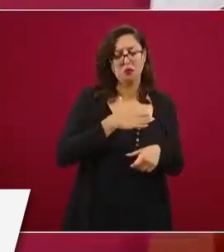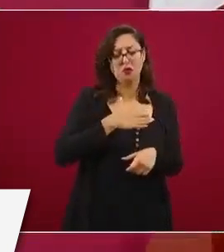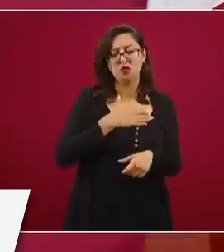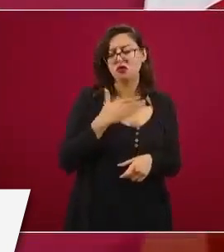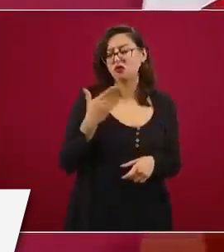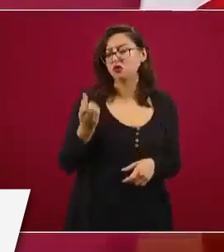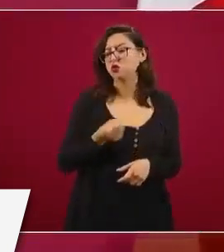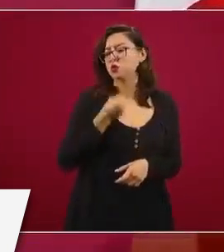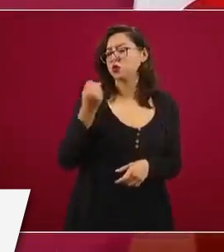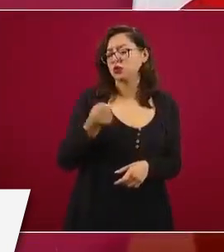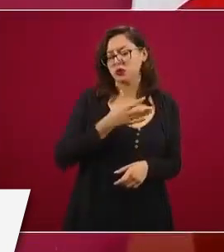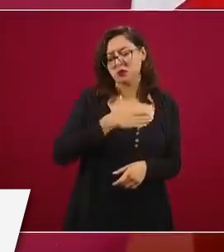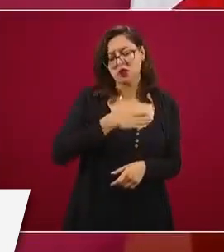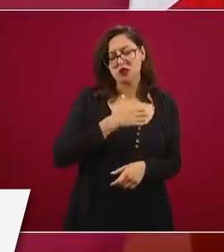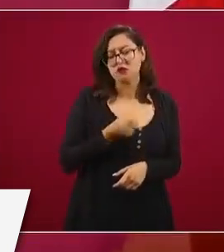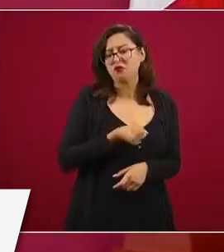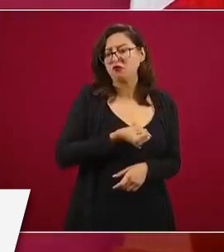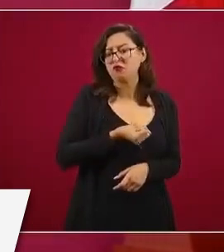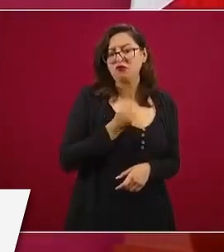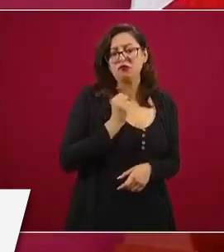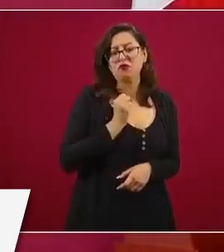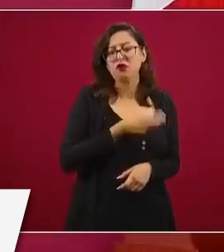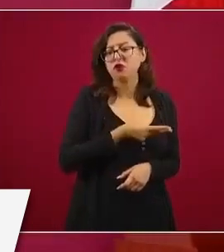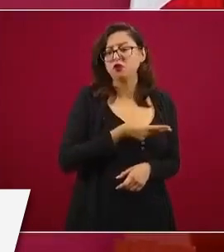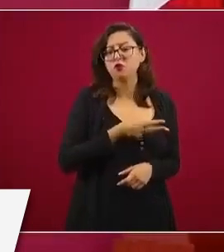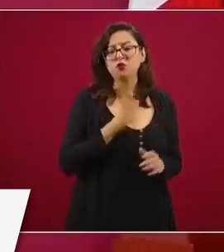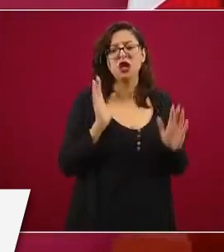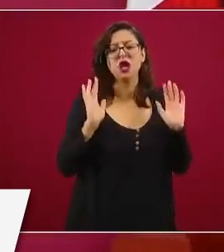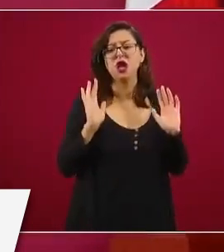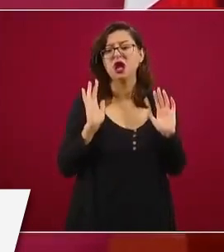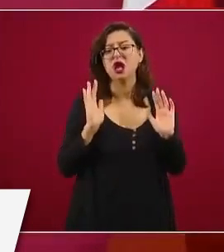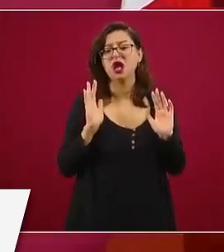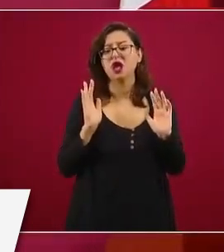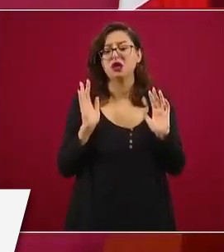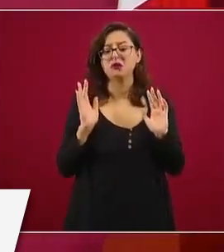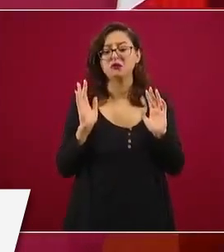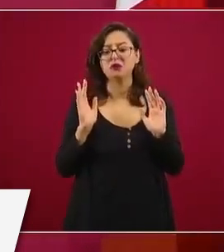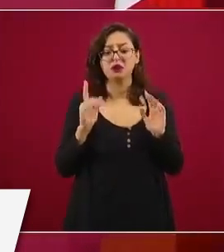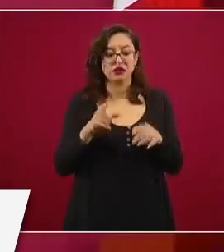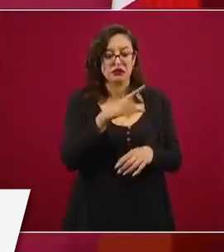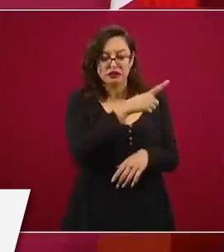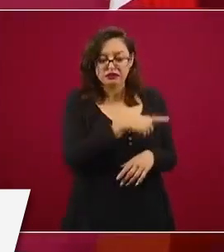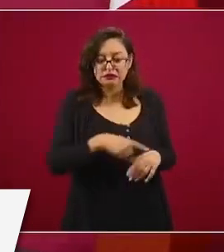y mientras el mundo sea mundo, van a haber